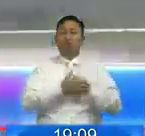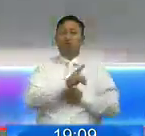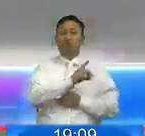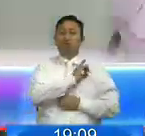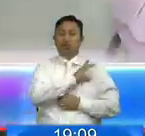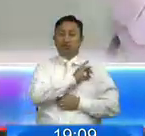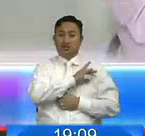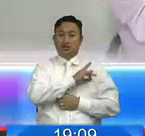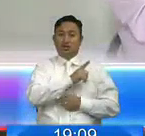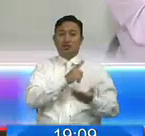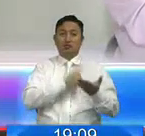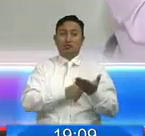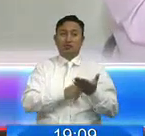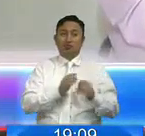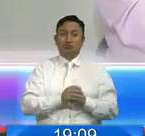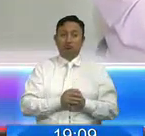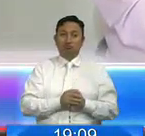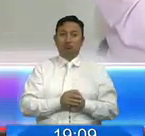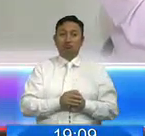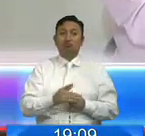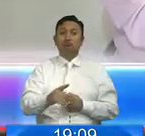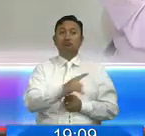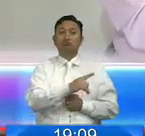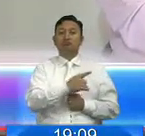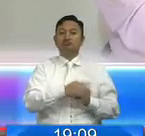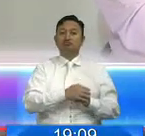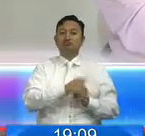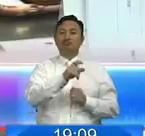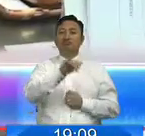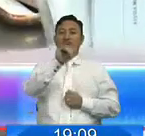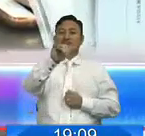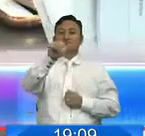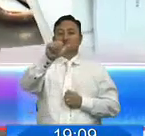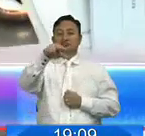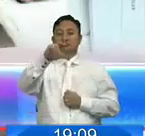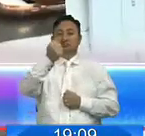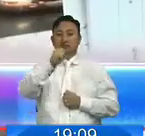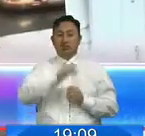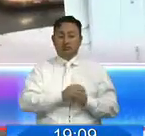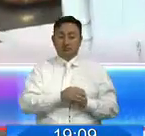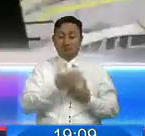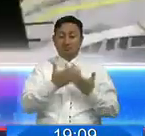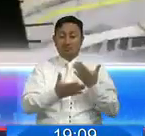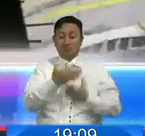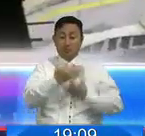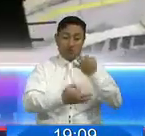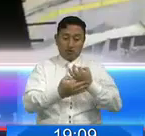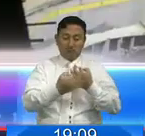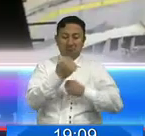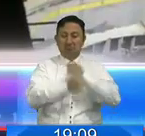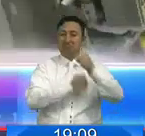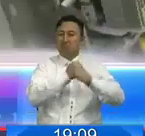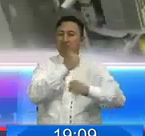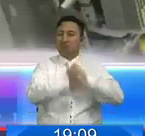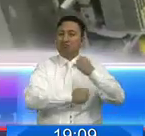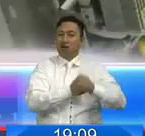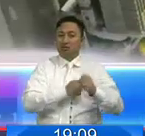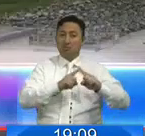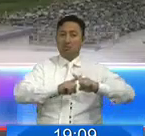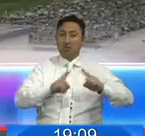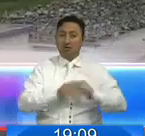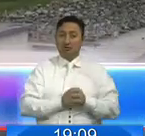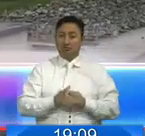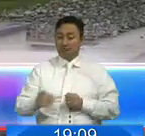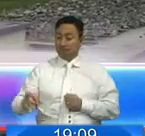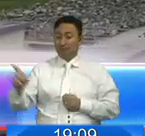de Chile. Un recurso que para el experto en hidrocarburos Henry Llanes podría tomar años en resolverse, pero en vista de los antecedentes que